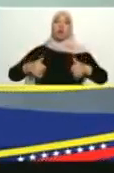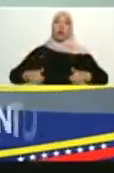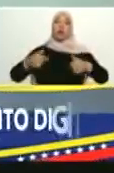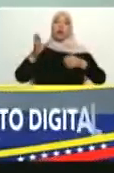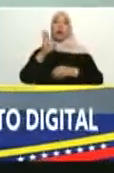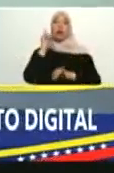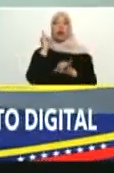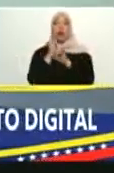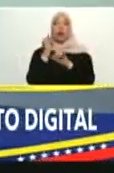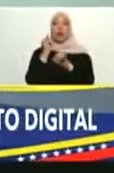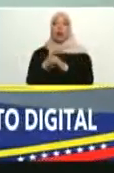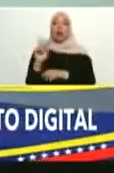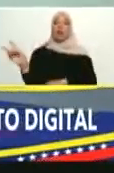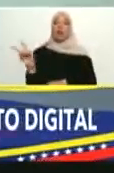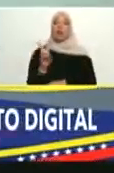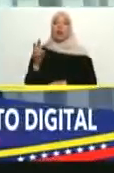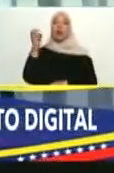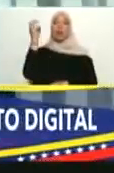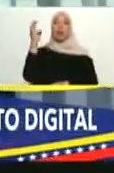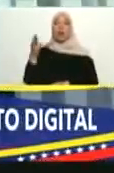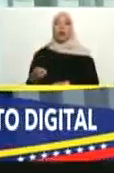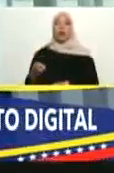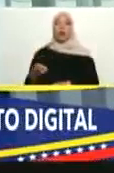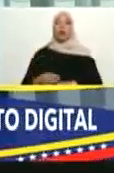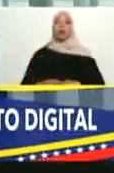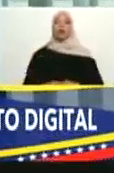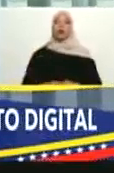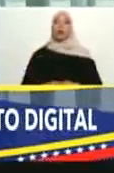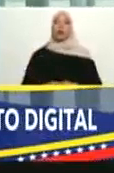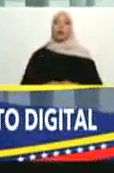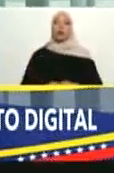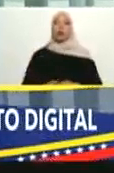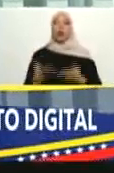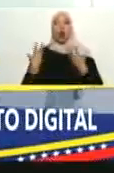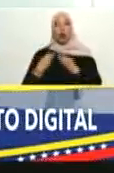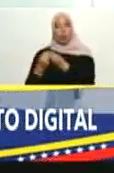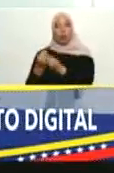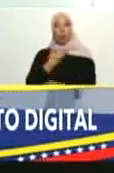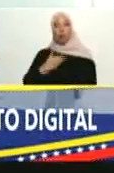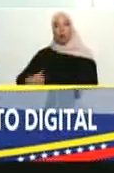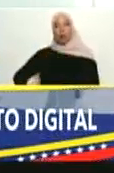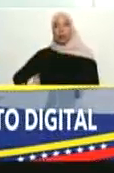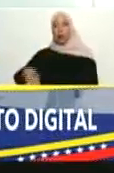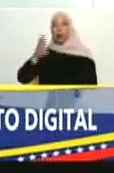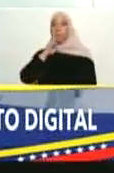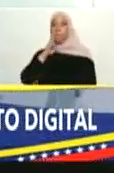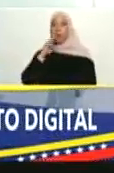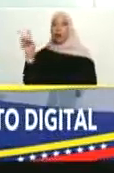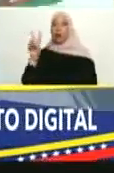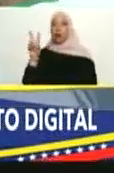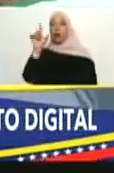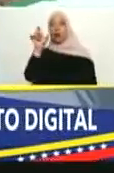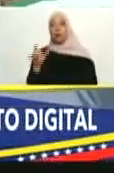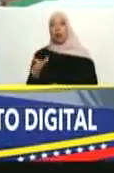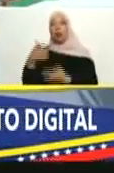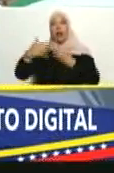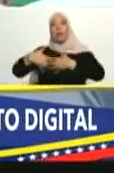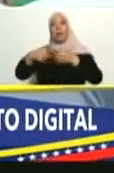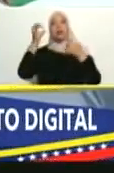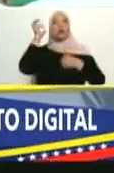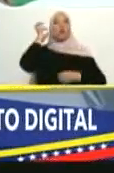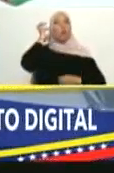digital del Banco de Venezuela. Estamos acompañados del presidente del Banco de Venezuela y de una emprendedora. Y bueno, le quiero dar las